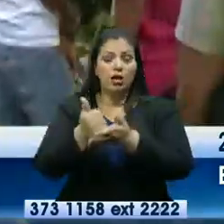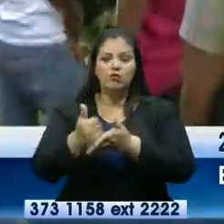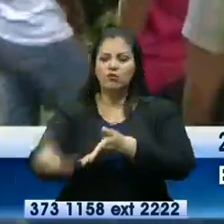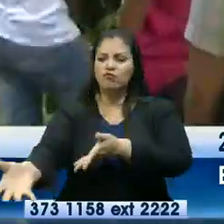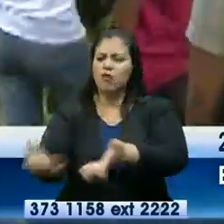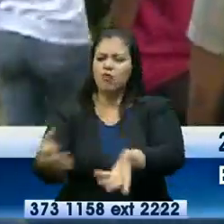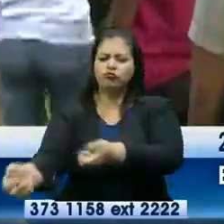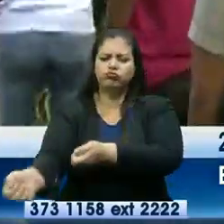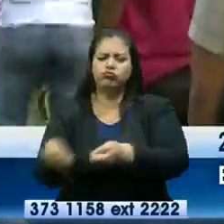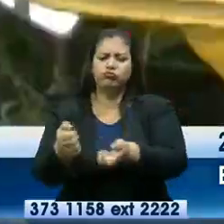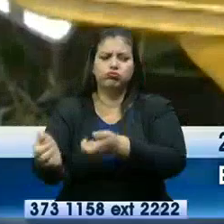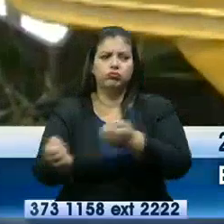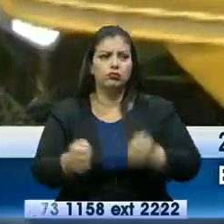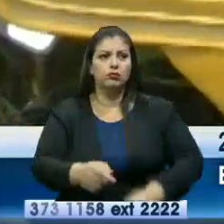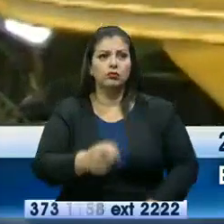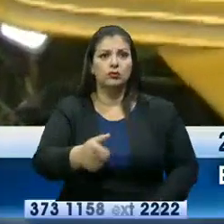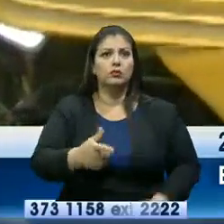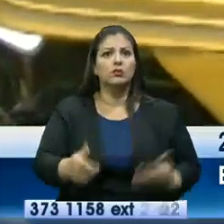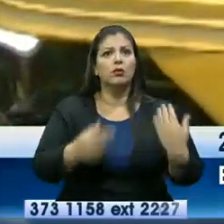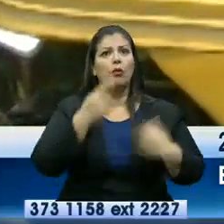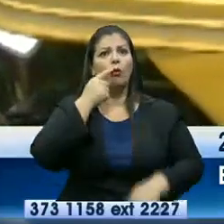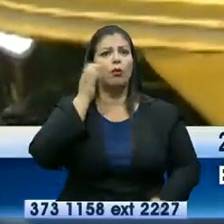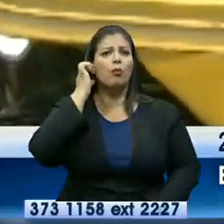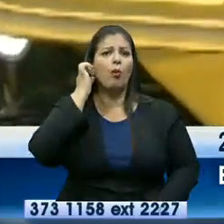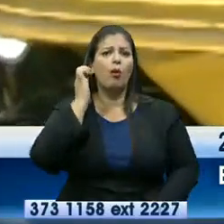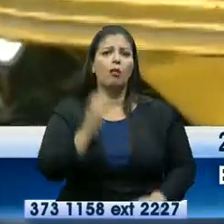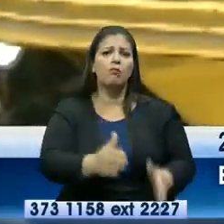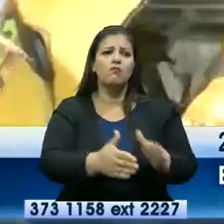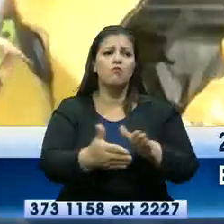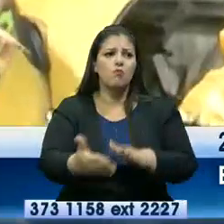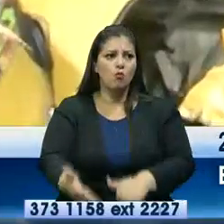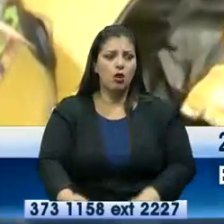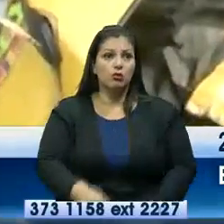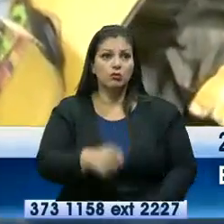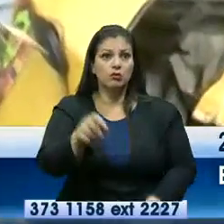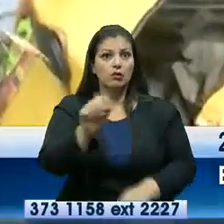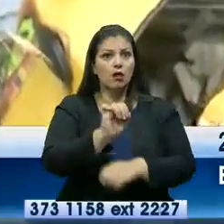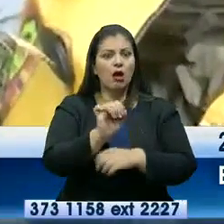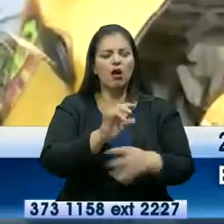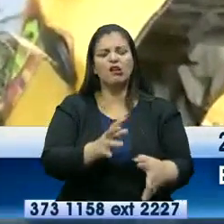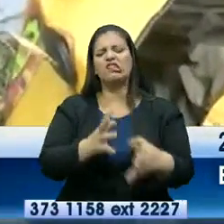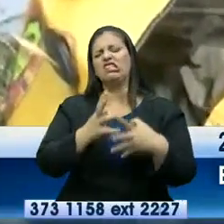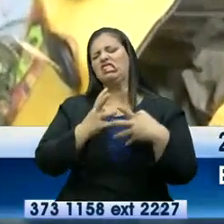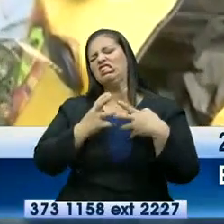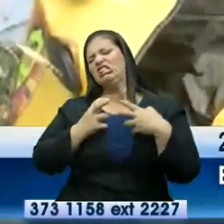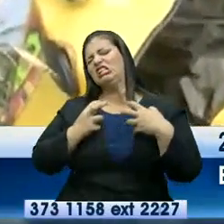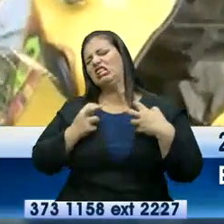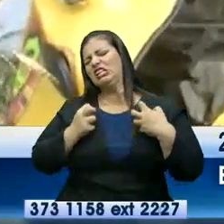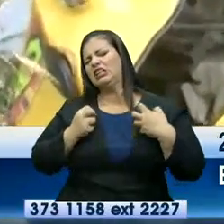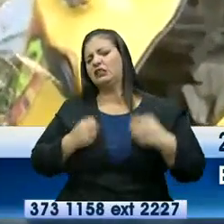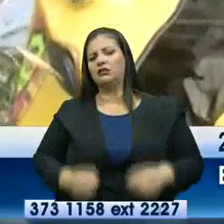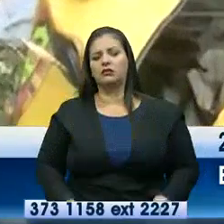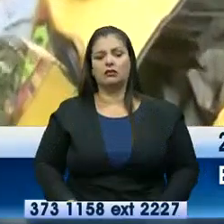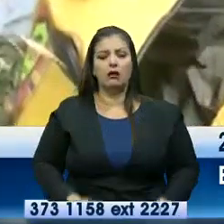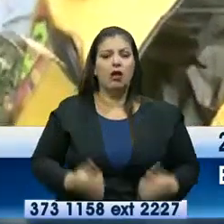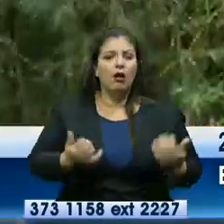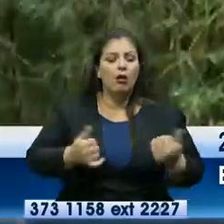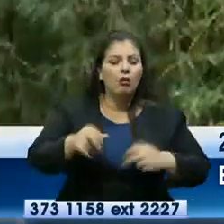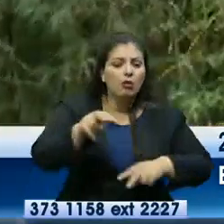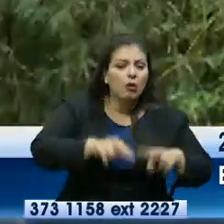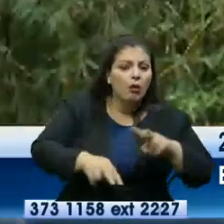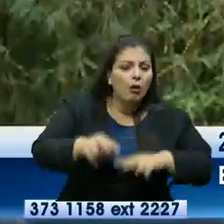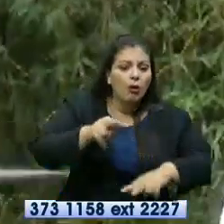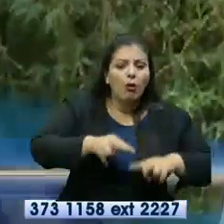los hierros del vehículo, logrando sacarlo pues a uno de ellos, donde ustedes ya ven pues que uno de ellos todavía se encuentra